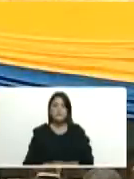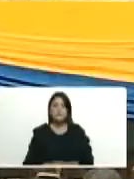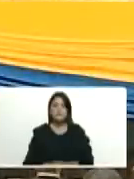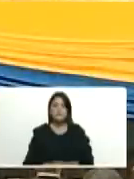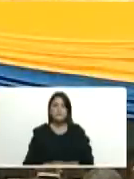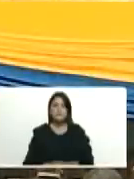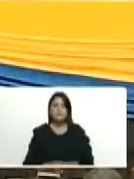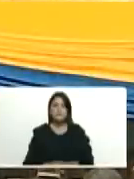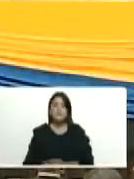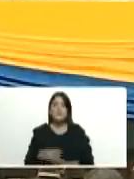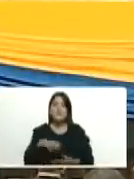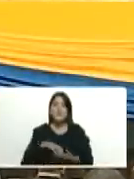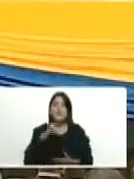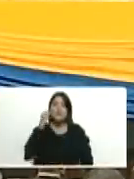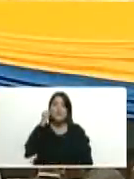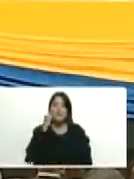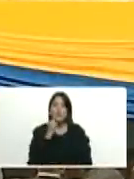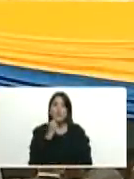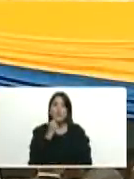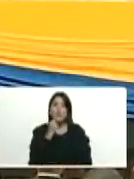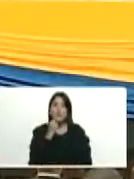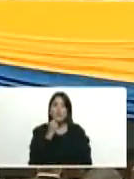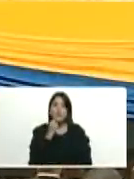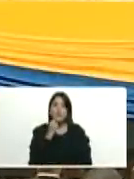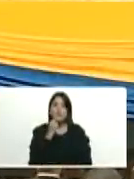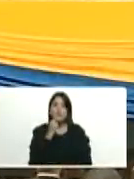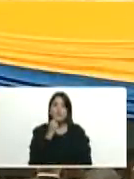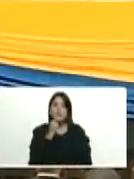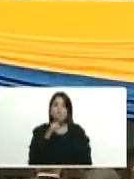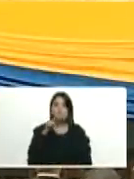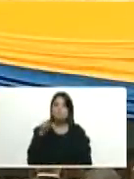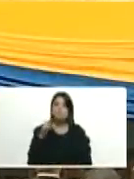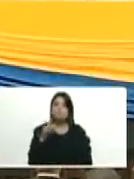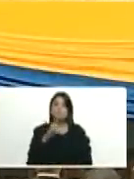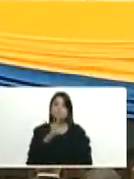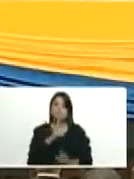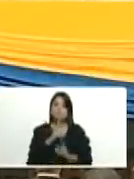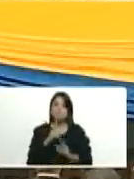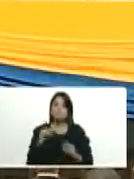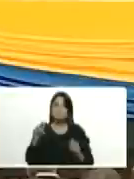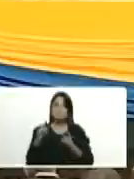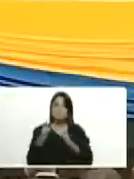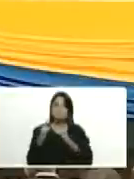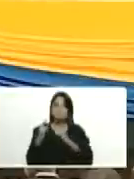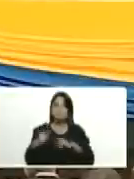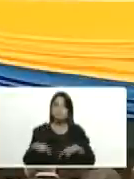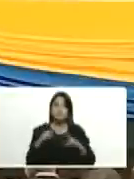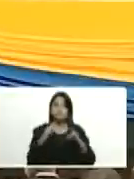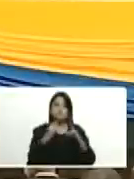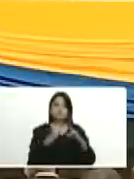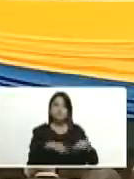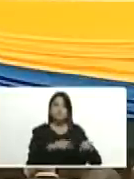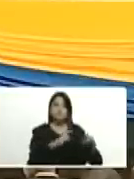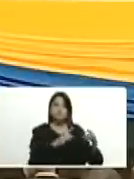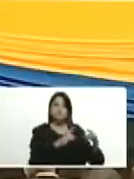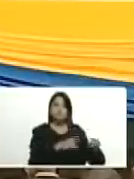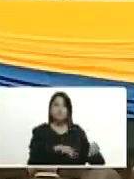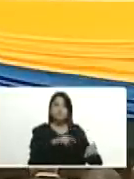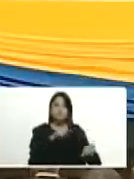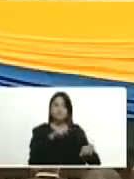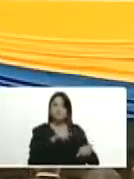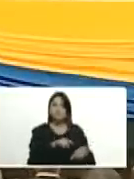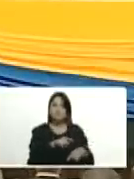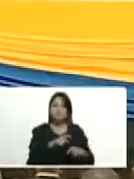En el estado Sucre, la Fuerza Armada Nacional Bolivariana desmanteló un campamento campestre vinculado a las actividades